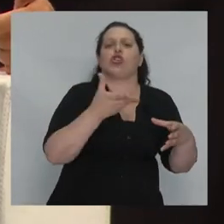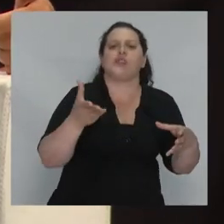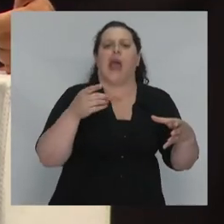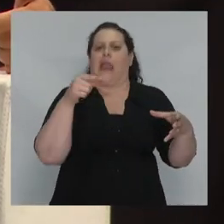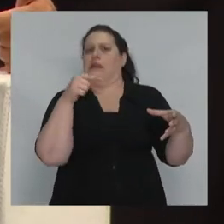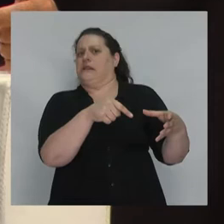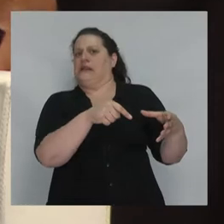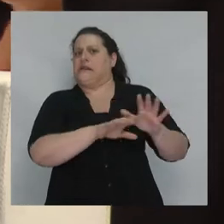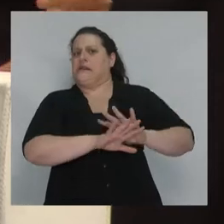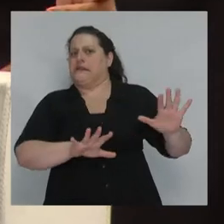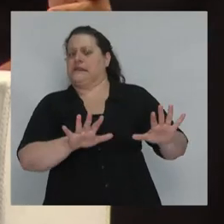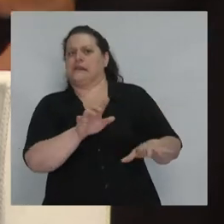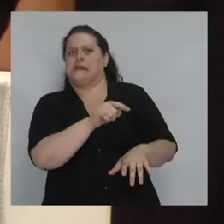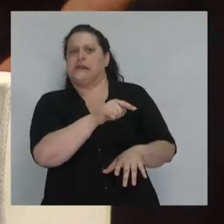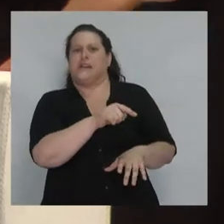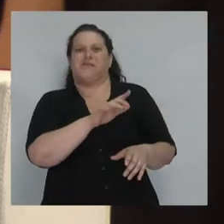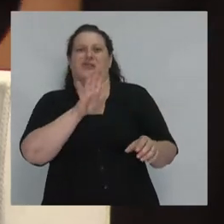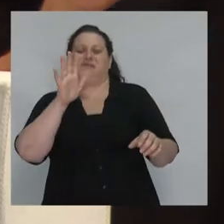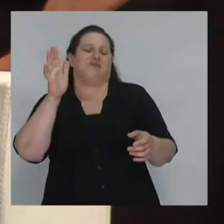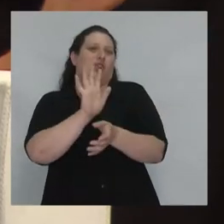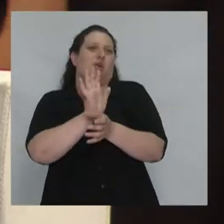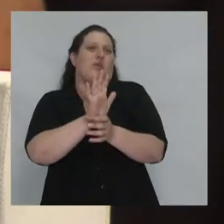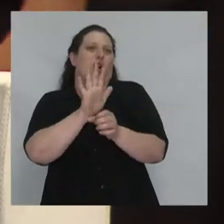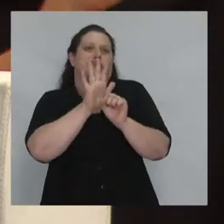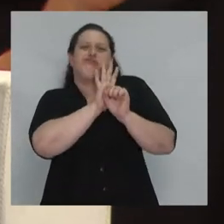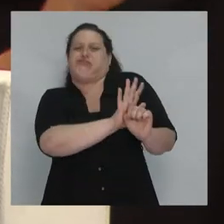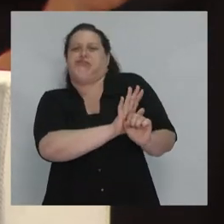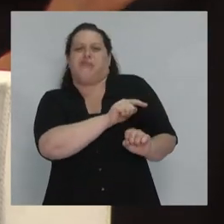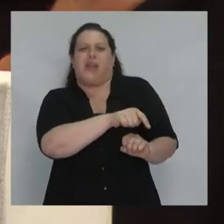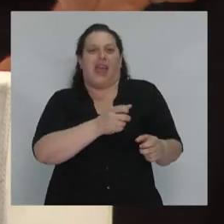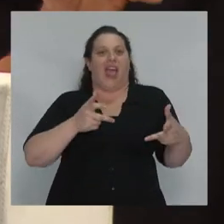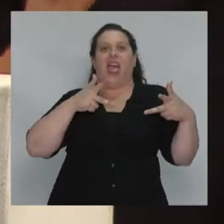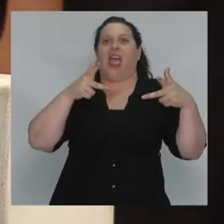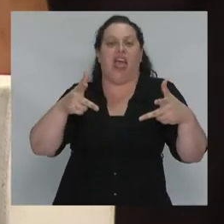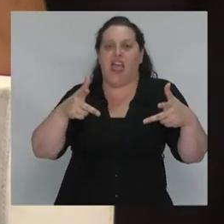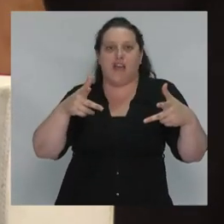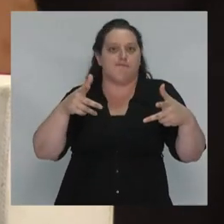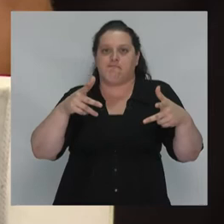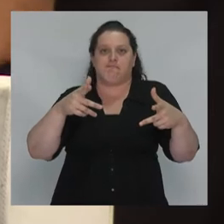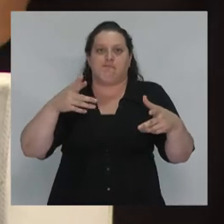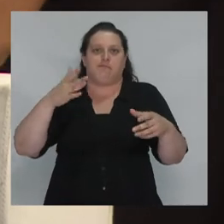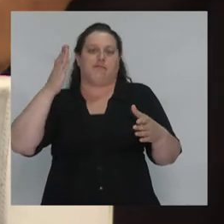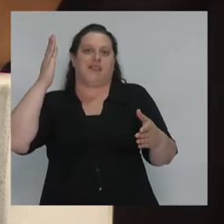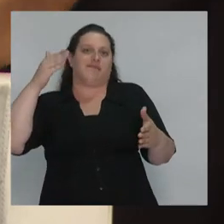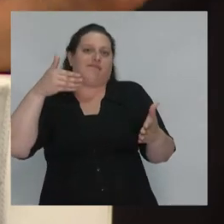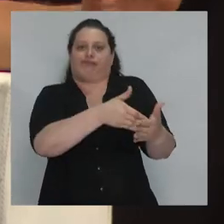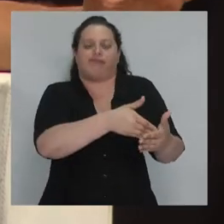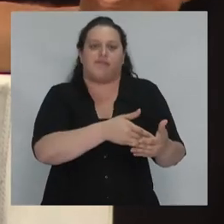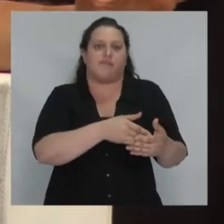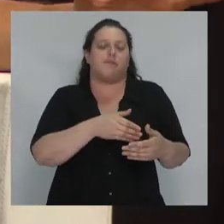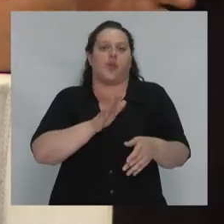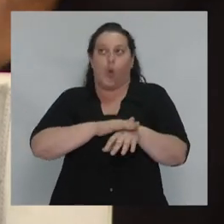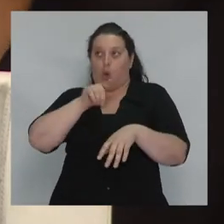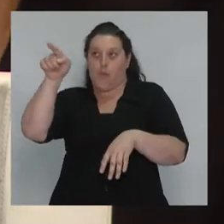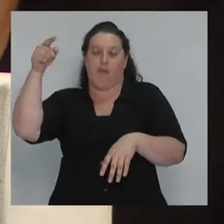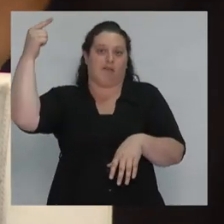alguna forma para que no puedan expresarse. Yo sé que eso aquí en Argentina es difícil de entender, porque quizás Argentina, como ningún